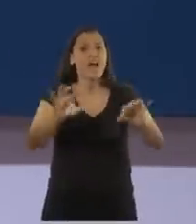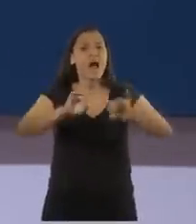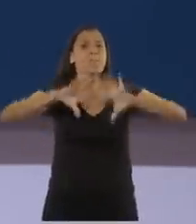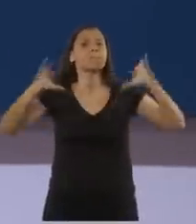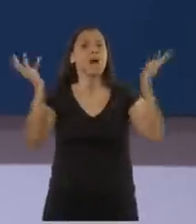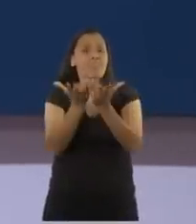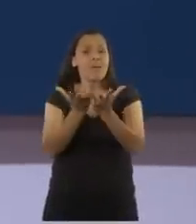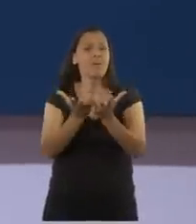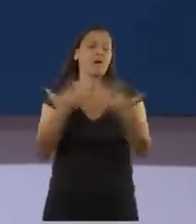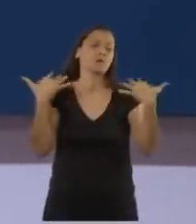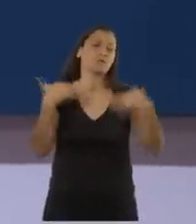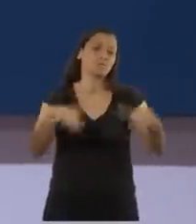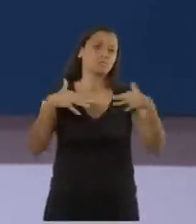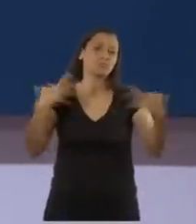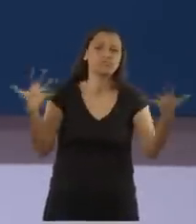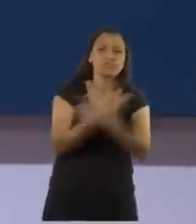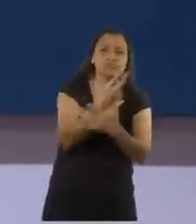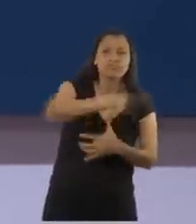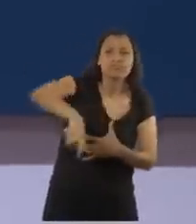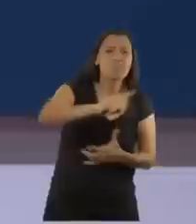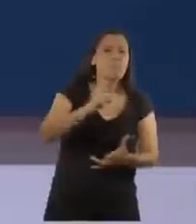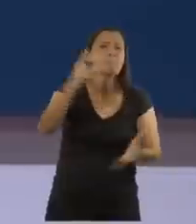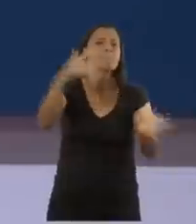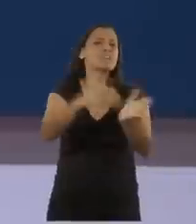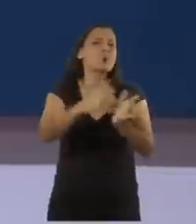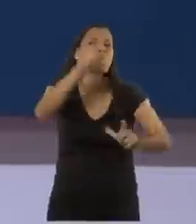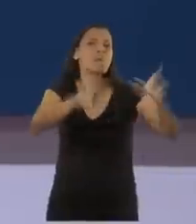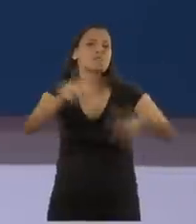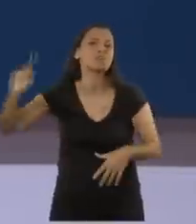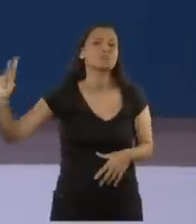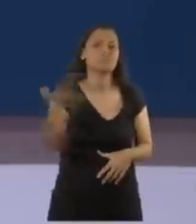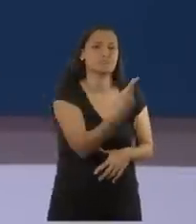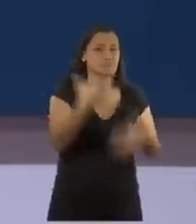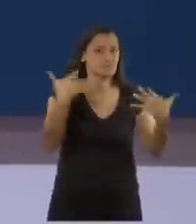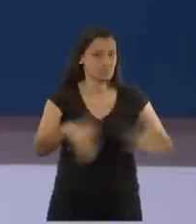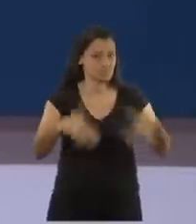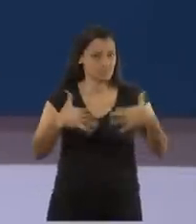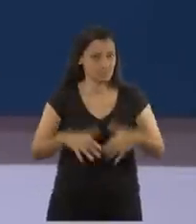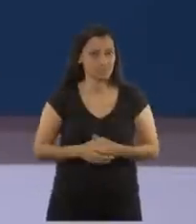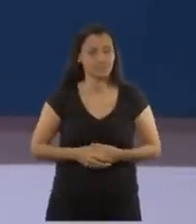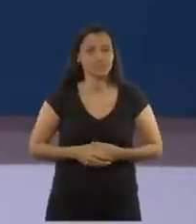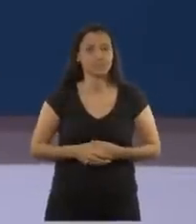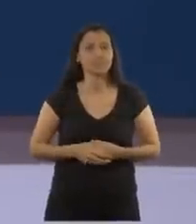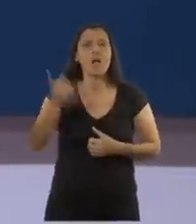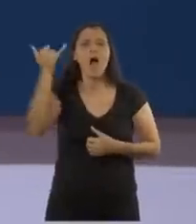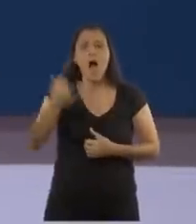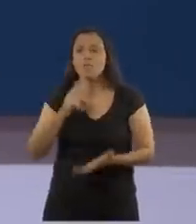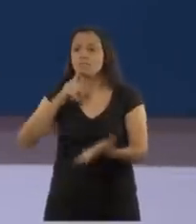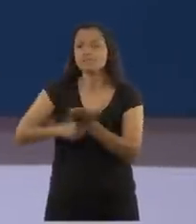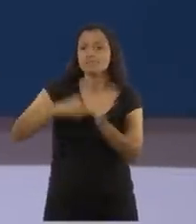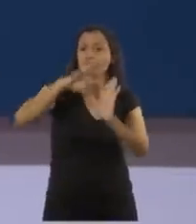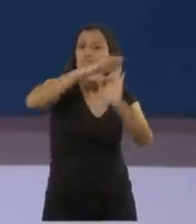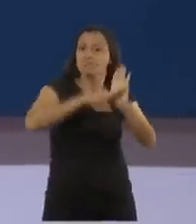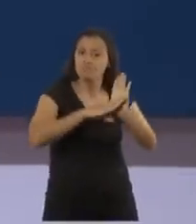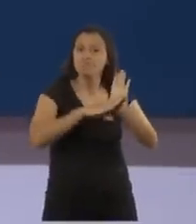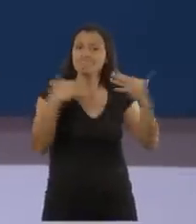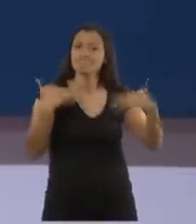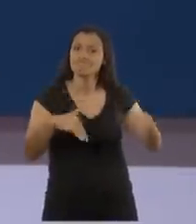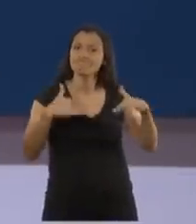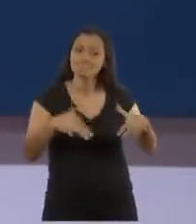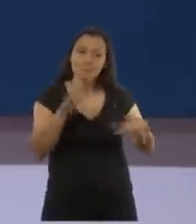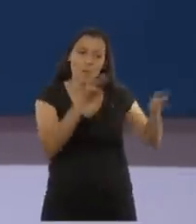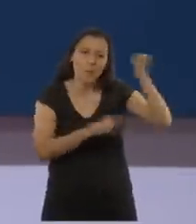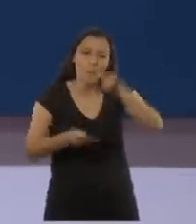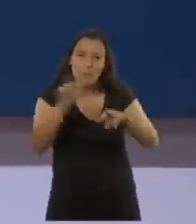arrastra consigo millones de vidas con medidas de este tipo se